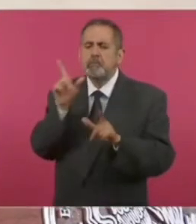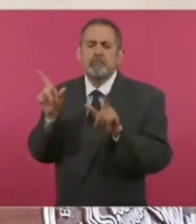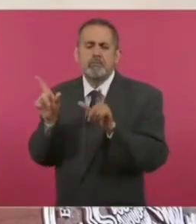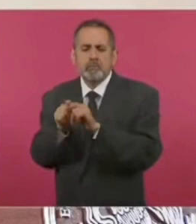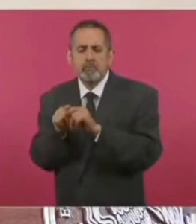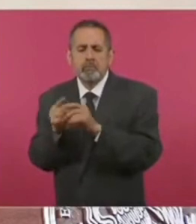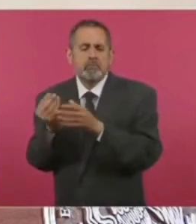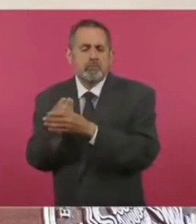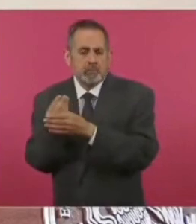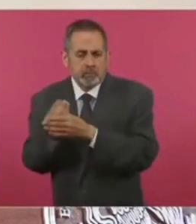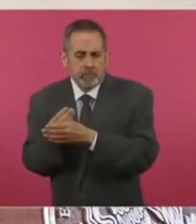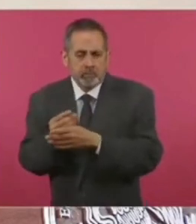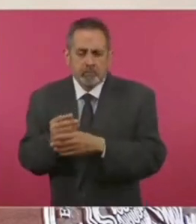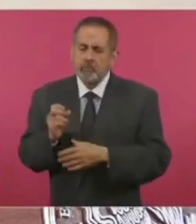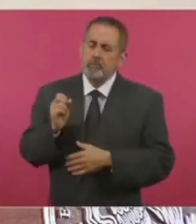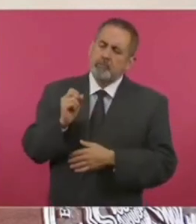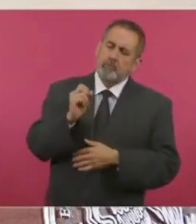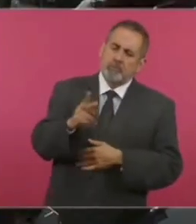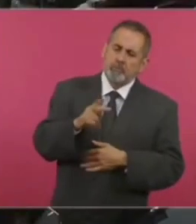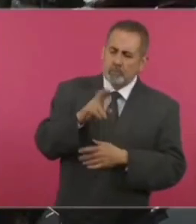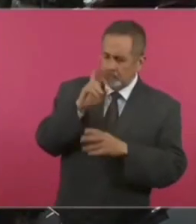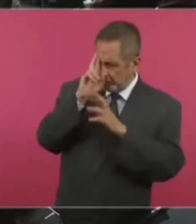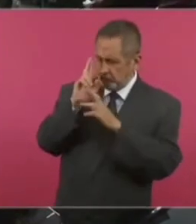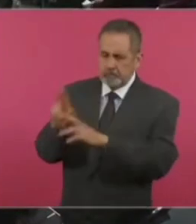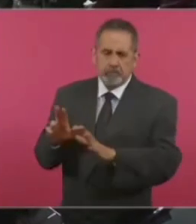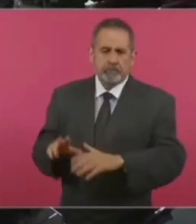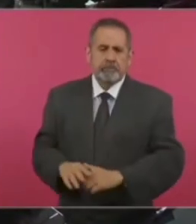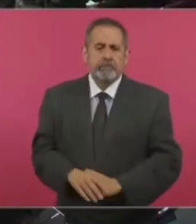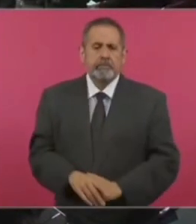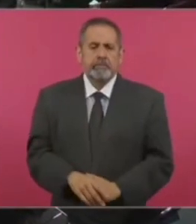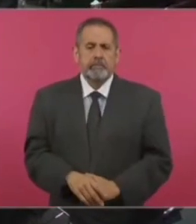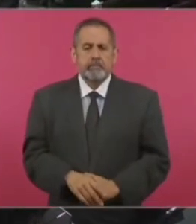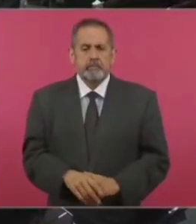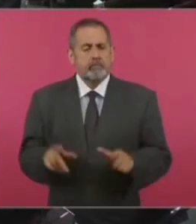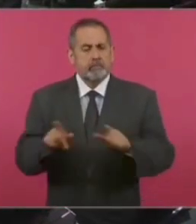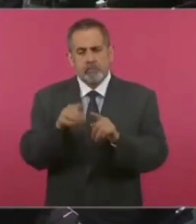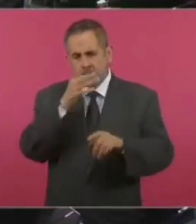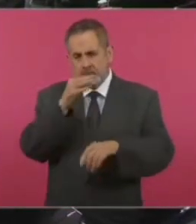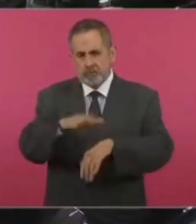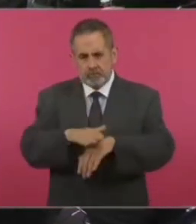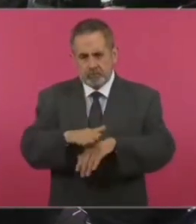la petición de la familia. Eso es lo que puedo comentarles.